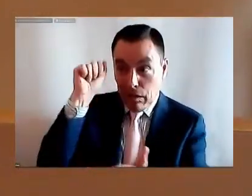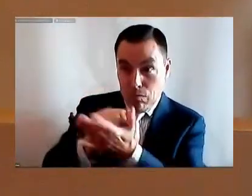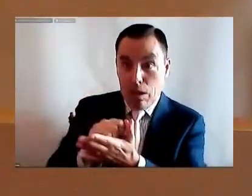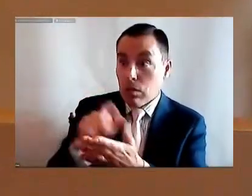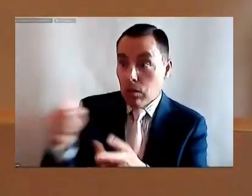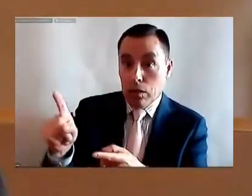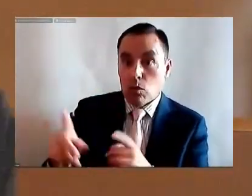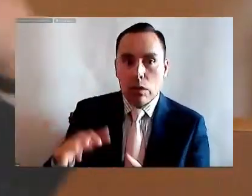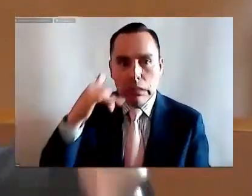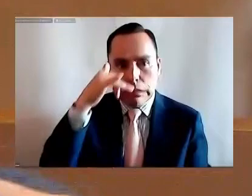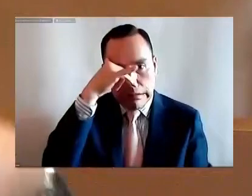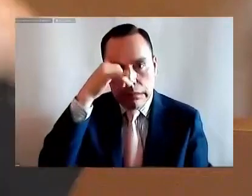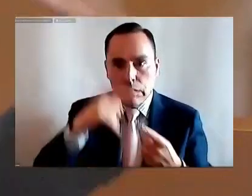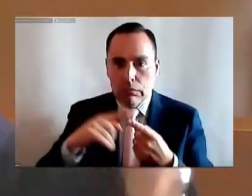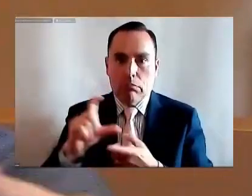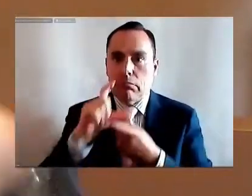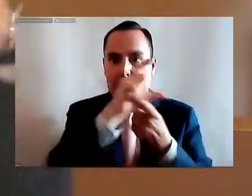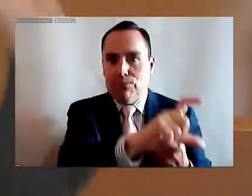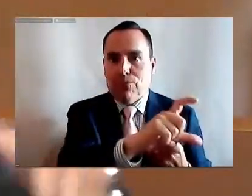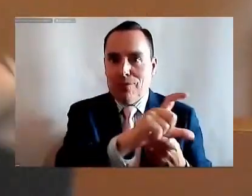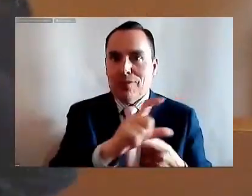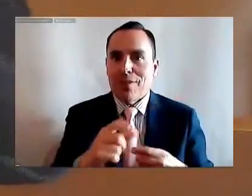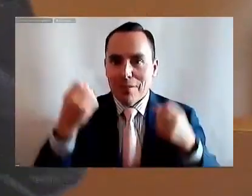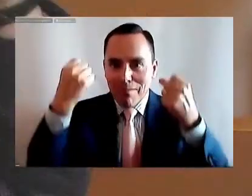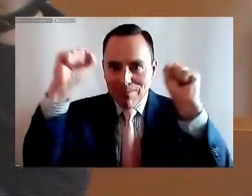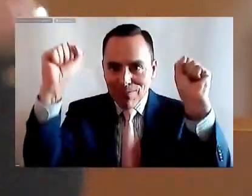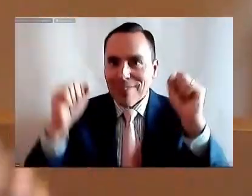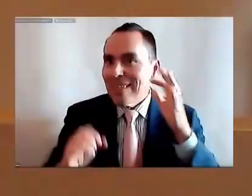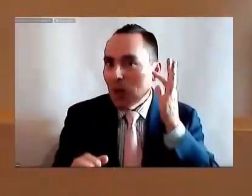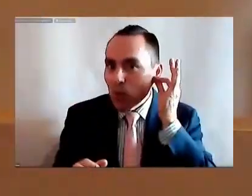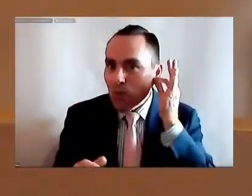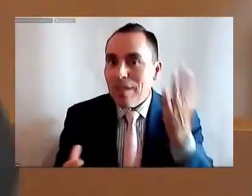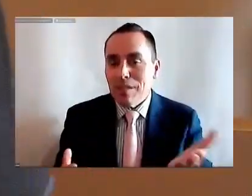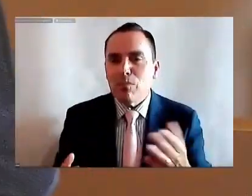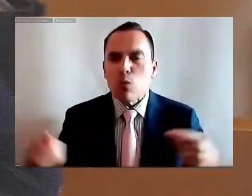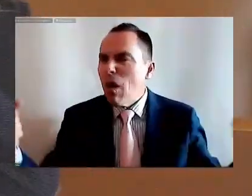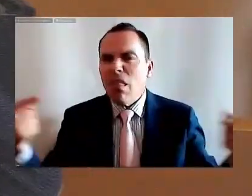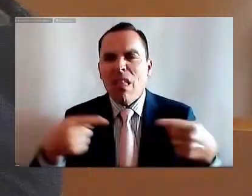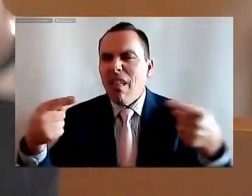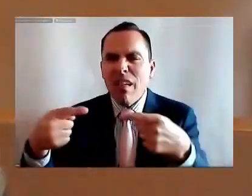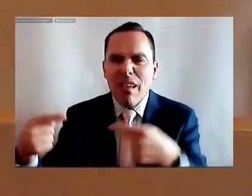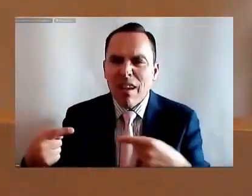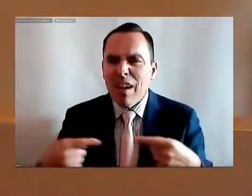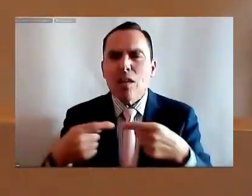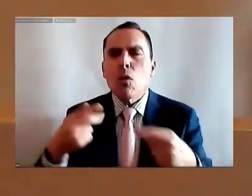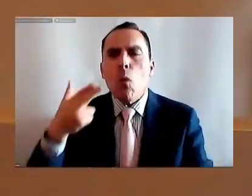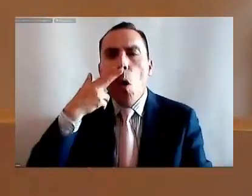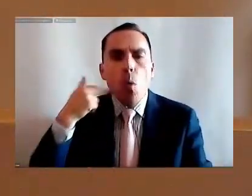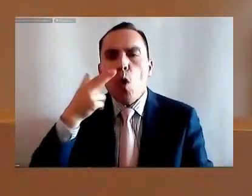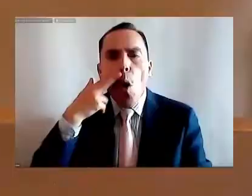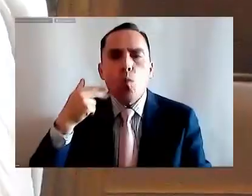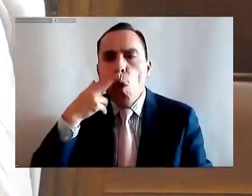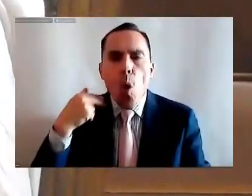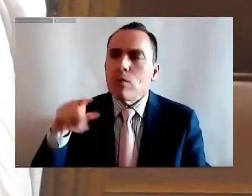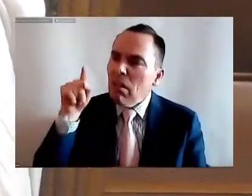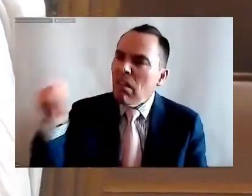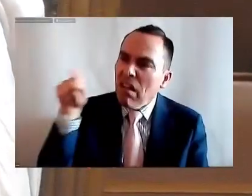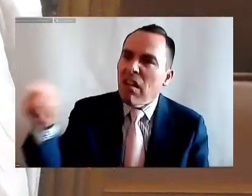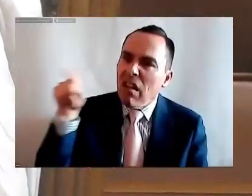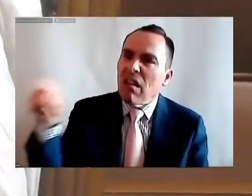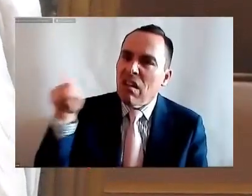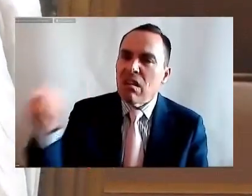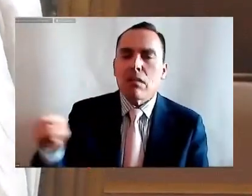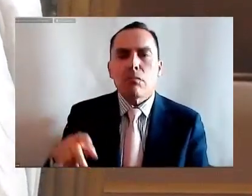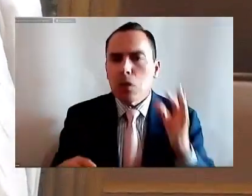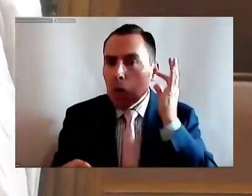y una indemnización. Pero ha sido una lucha constante. O sea, siempre tenemos el paradigma un poco patriarcal metido en el ADN. Ya, y tratándose el acoso